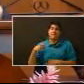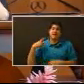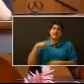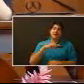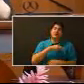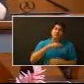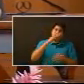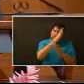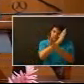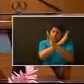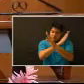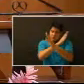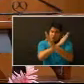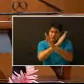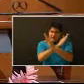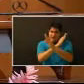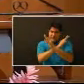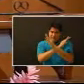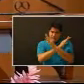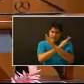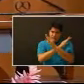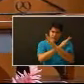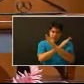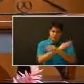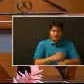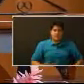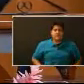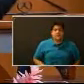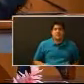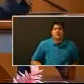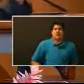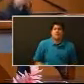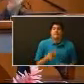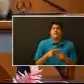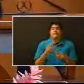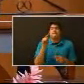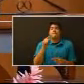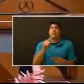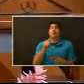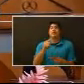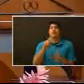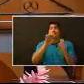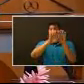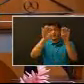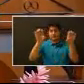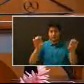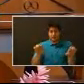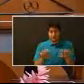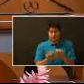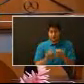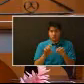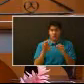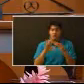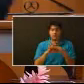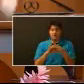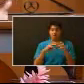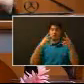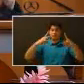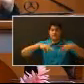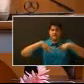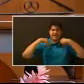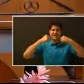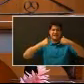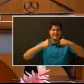un seguro de protección para nosotros. Por eso es de que el escudo de los valientes es rojo, su